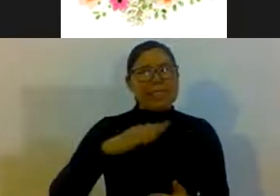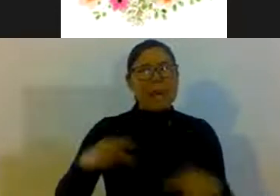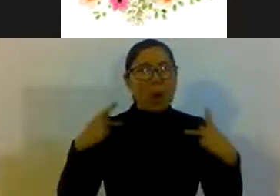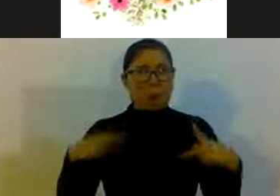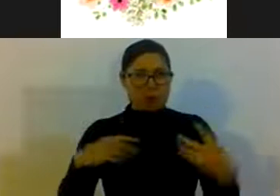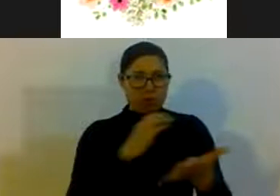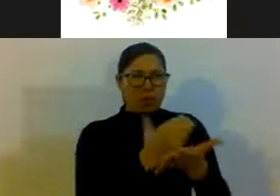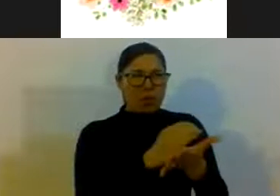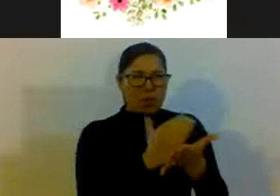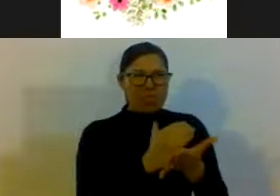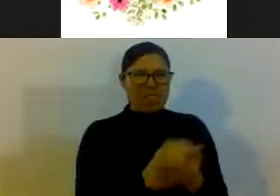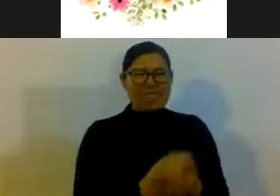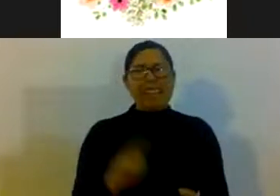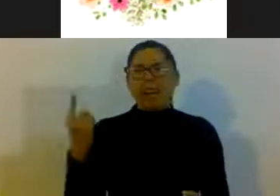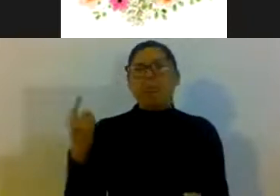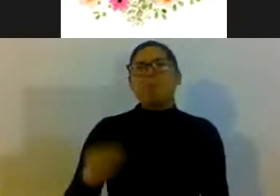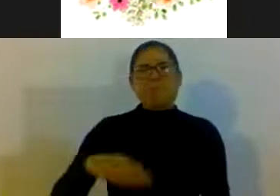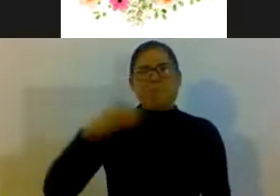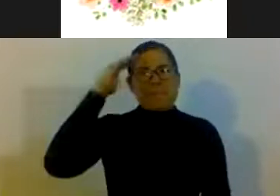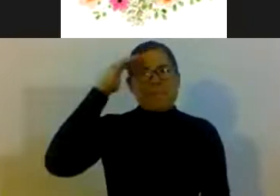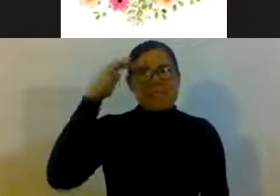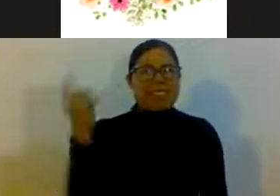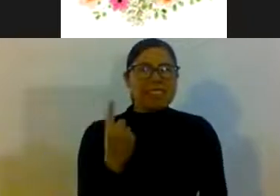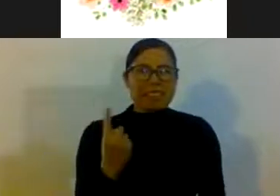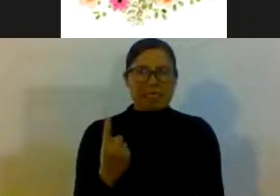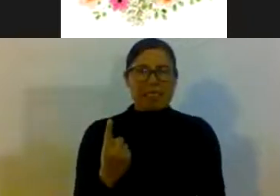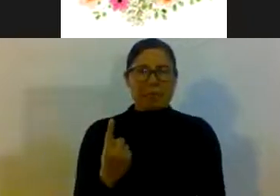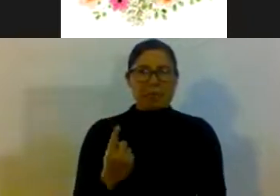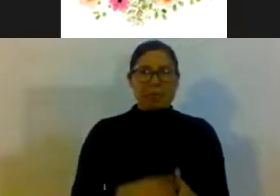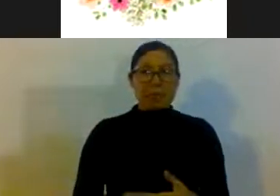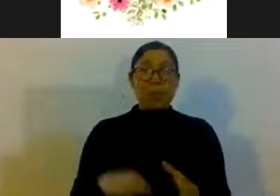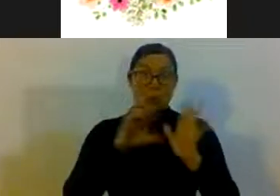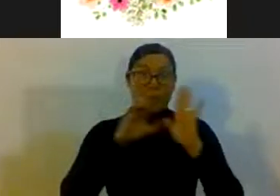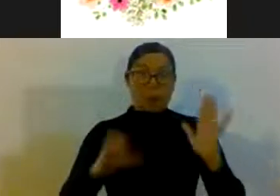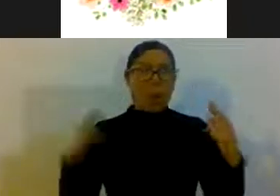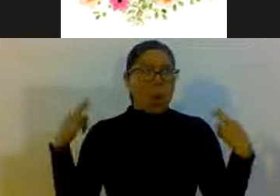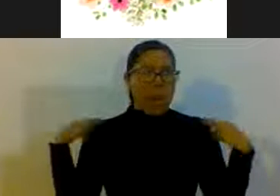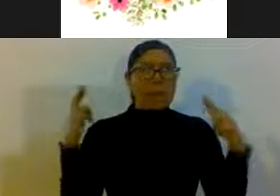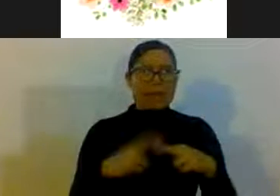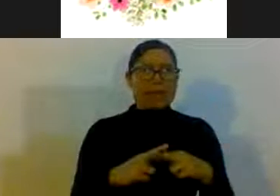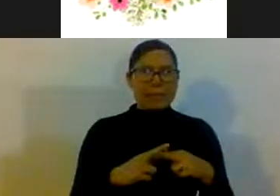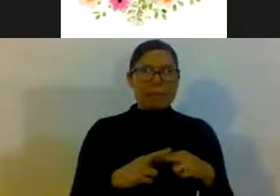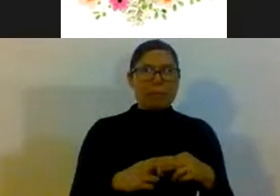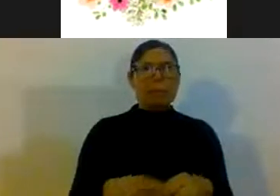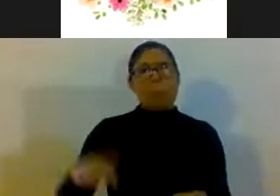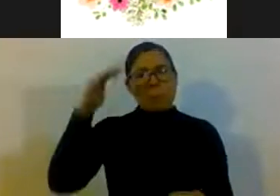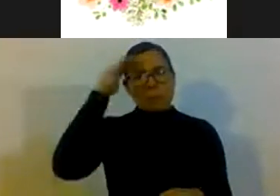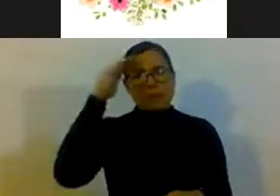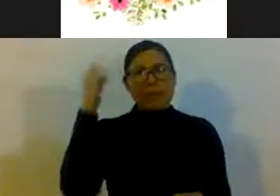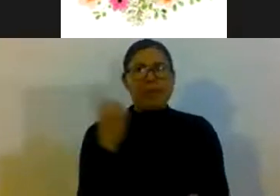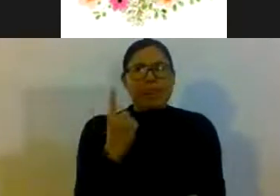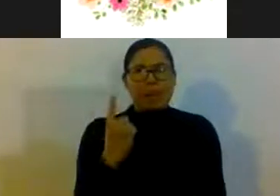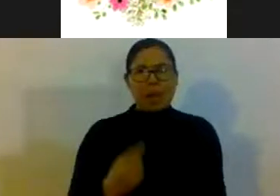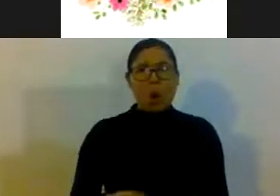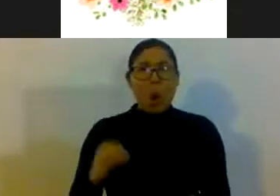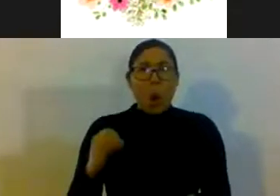pensarían o qué sentirían? Por ejemplo, pensando en la maestra, ¿qué estaría pensando la maestra o qué sentiría en ese momento